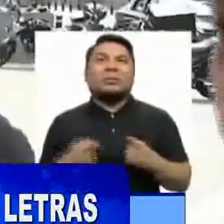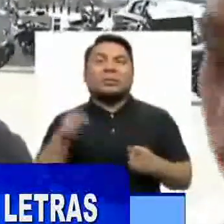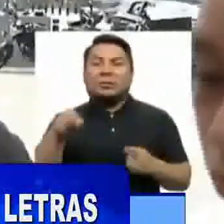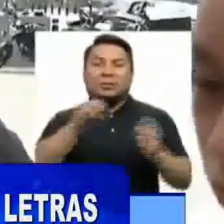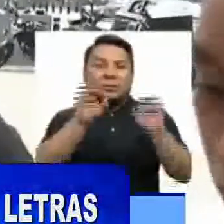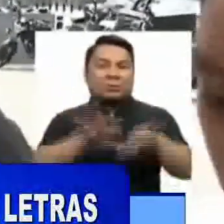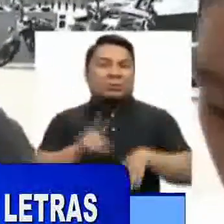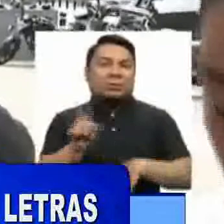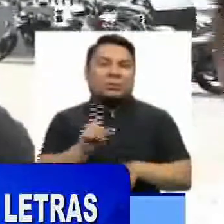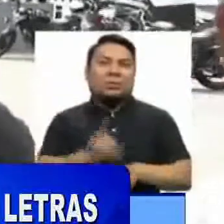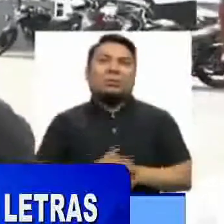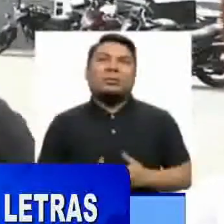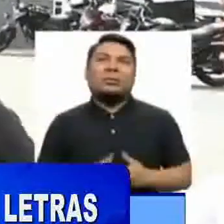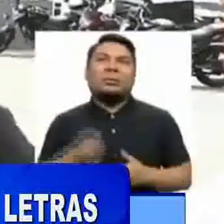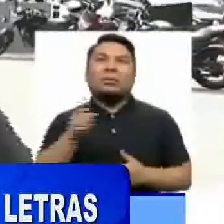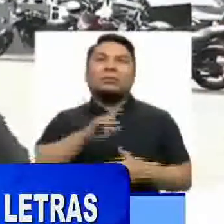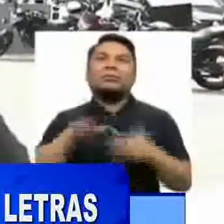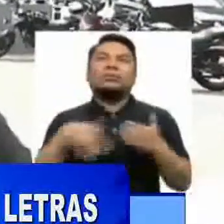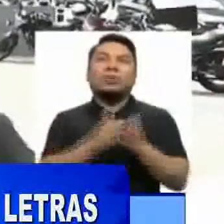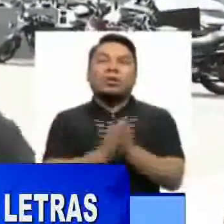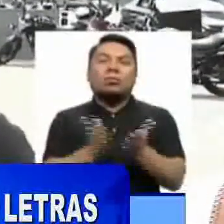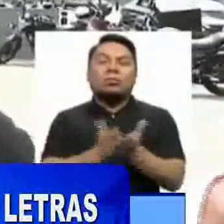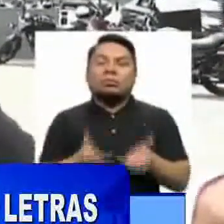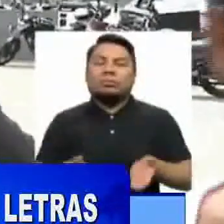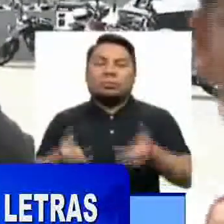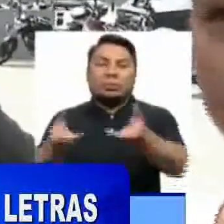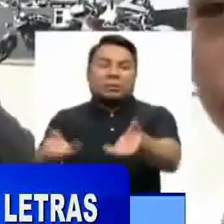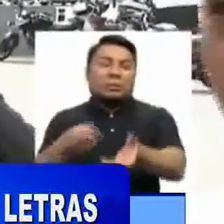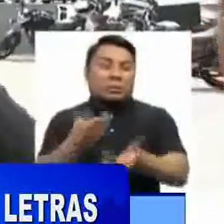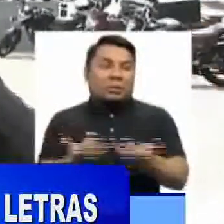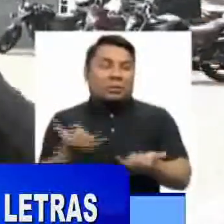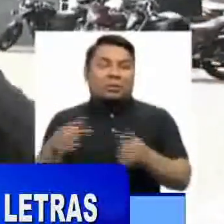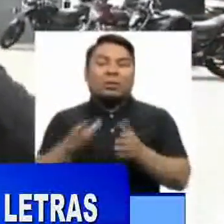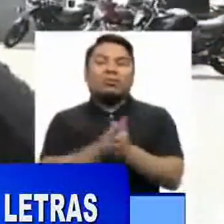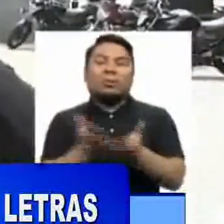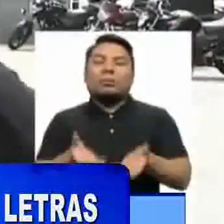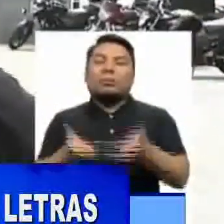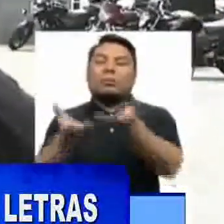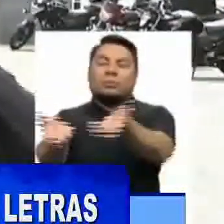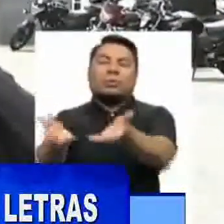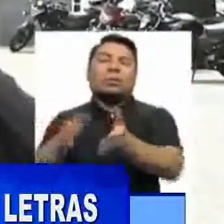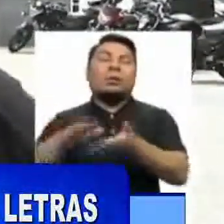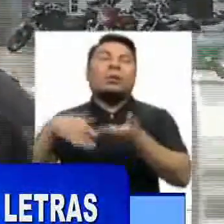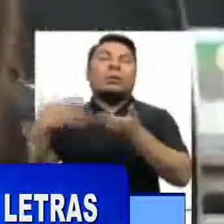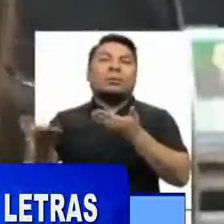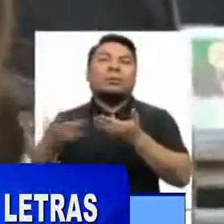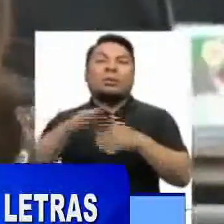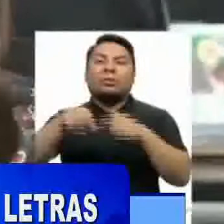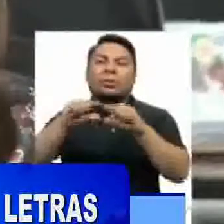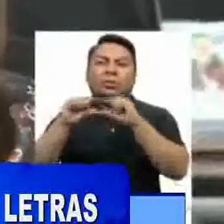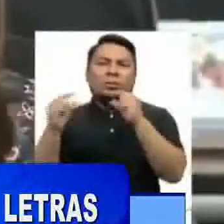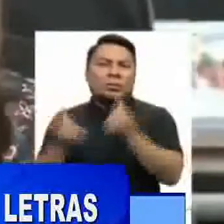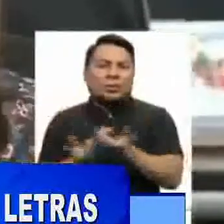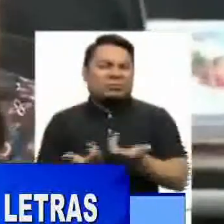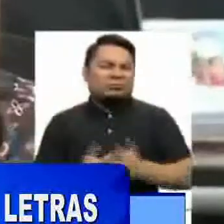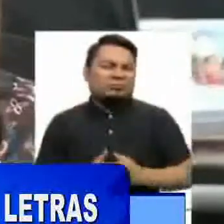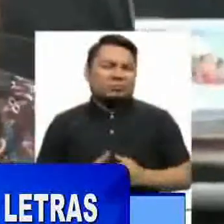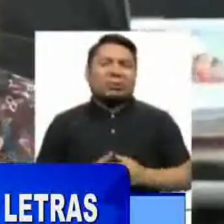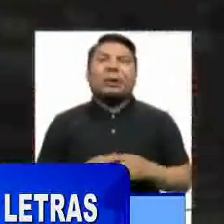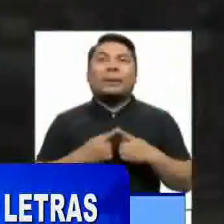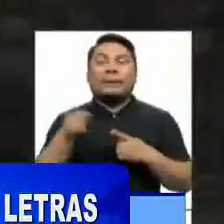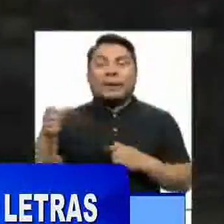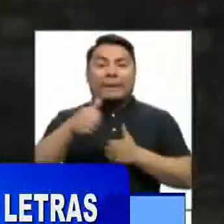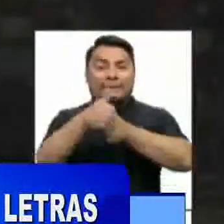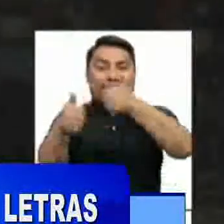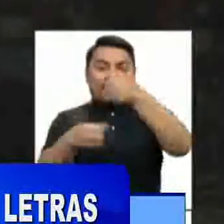das examen, te dan unos libros que nunca usan, porque eso es lo que está pasando, y luego todo es grupal. La viceministra